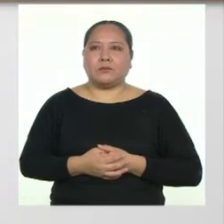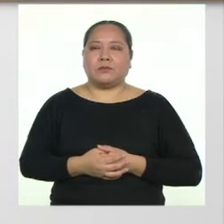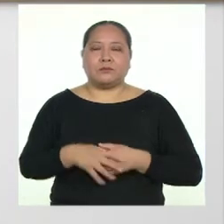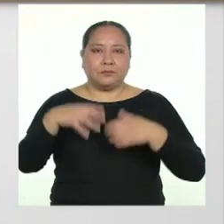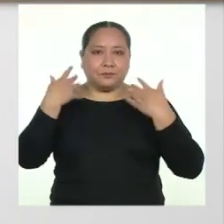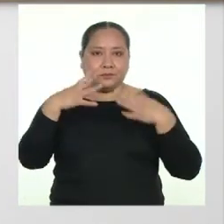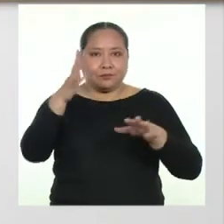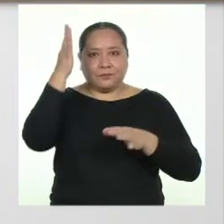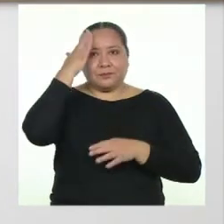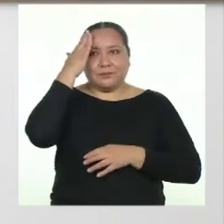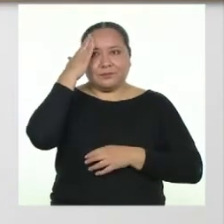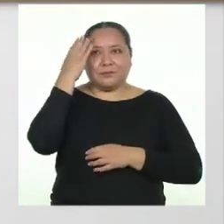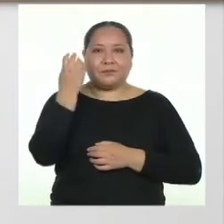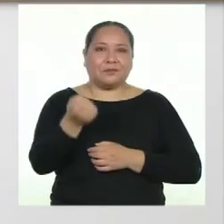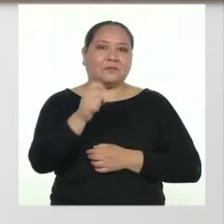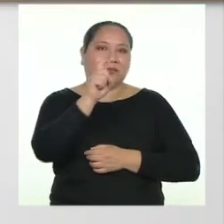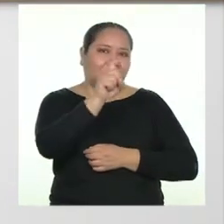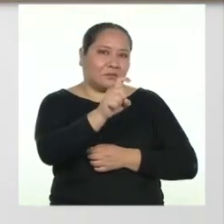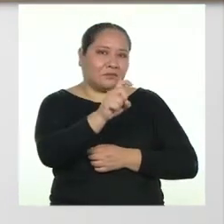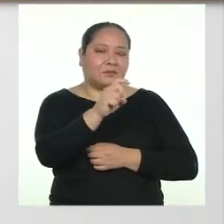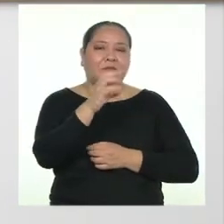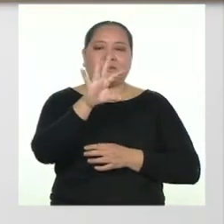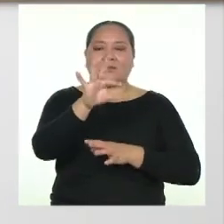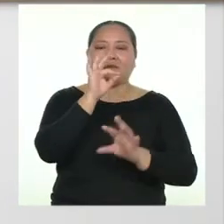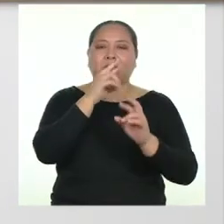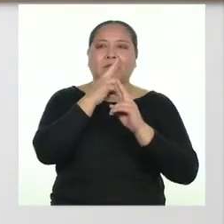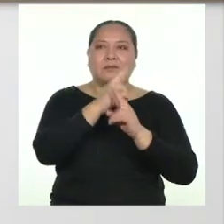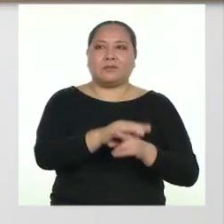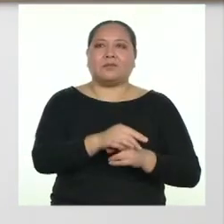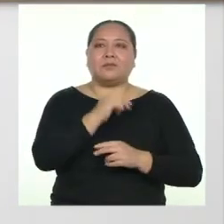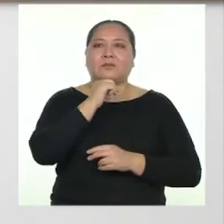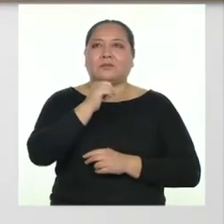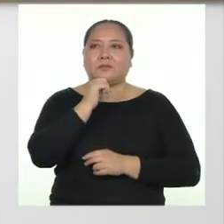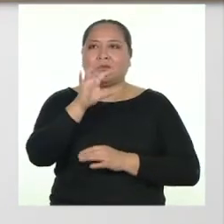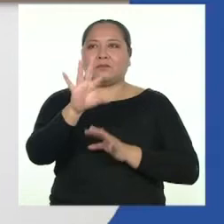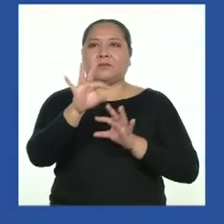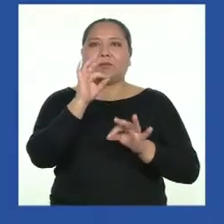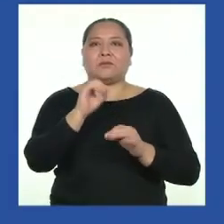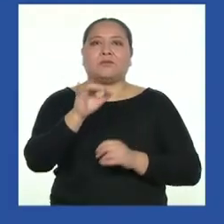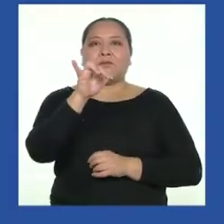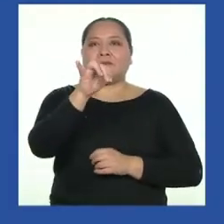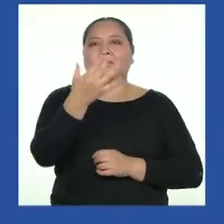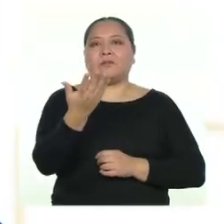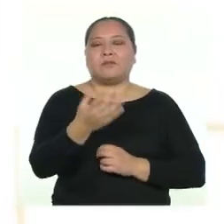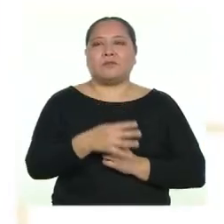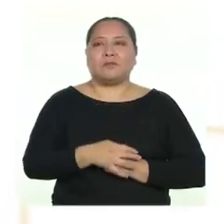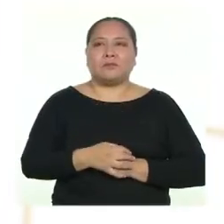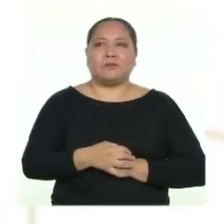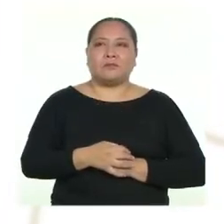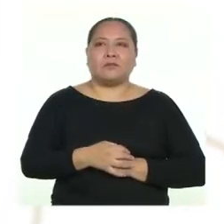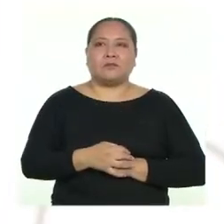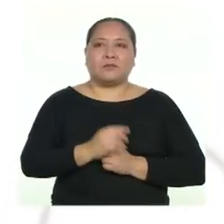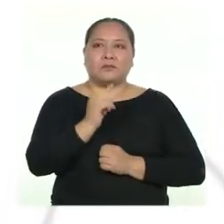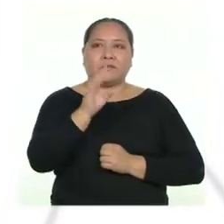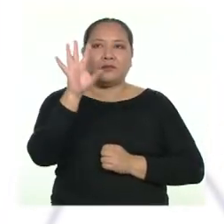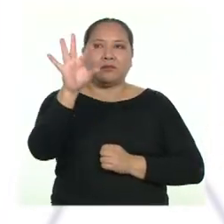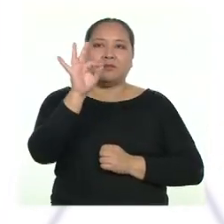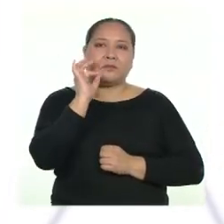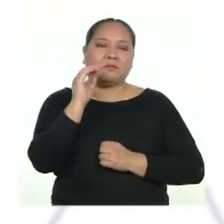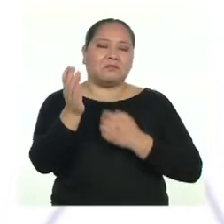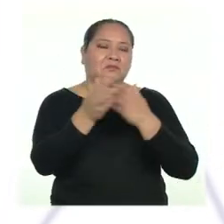Como ya sabemos cuánto vale x, solo faltaría hallar el valor de y. Para eso